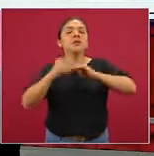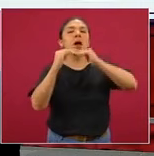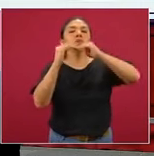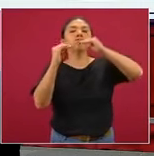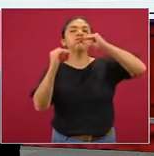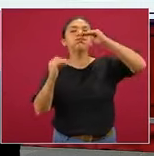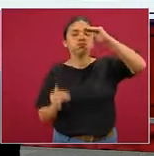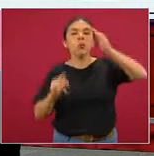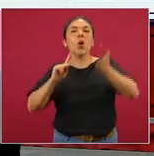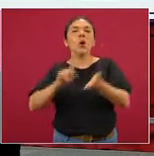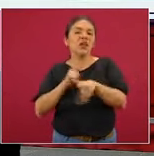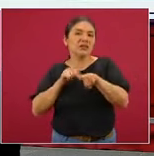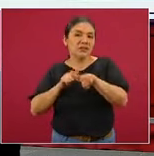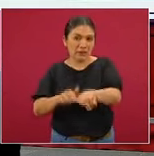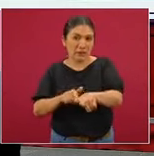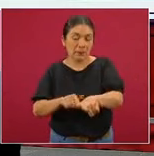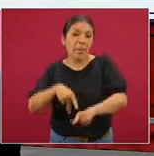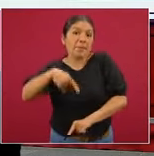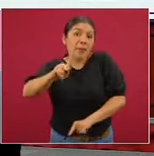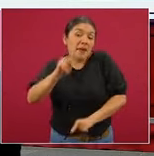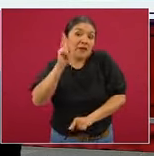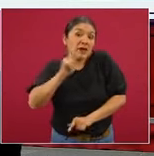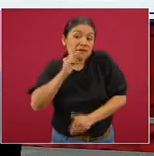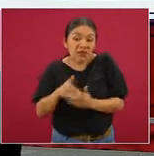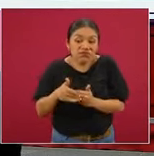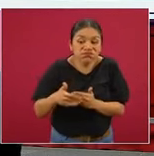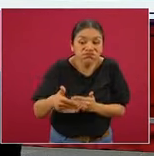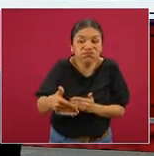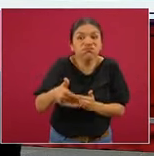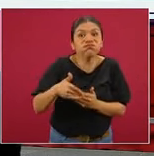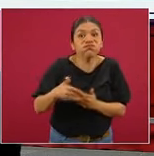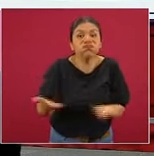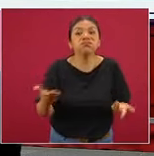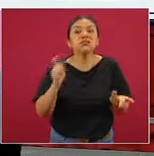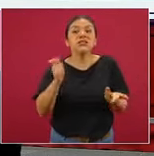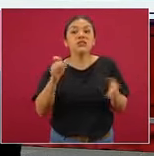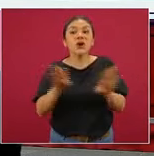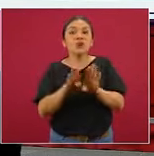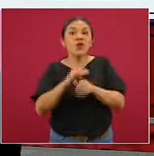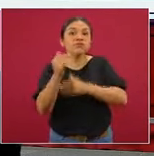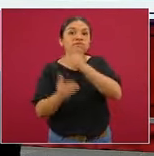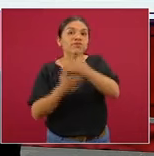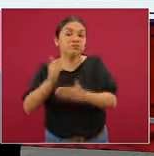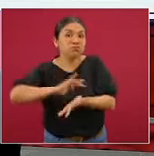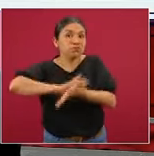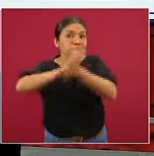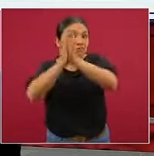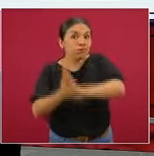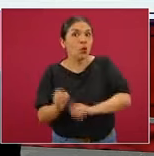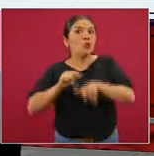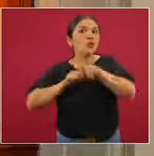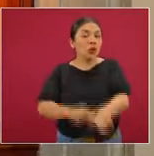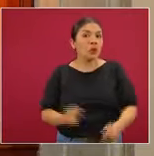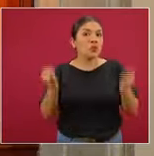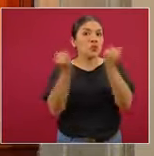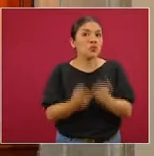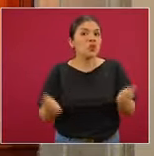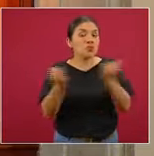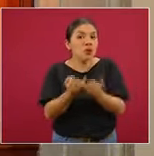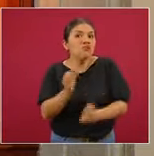este camino, digamos, pero vamos a estar viendo cómo día con día esto pudiera mantenerse o